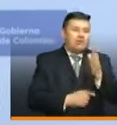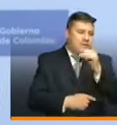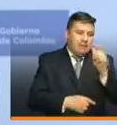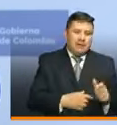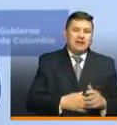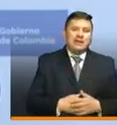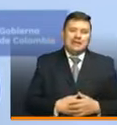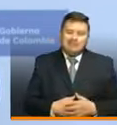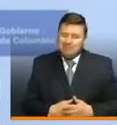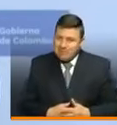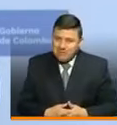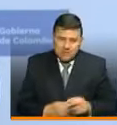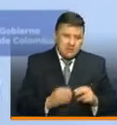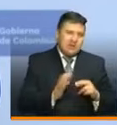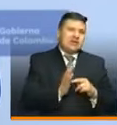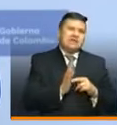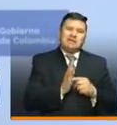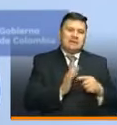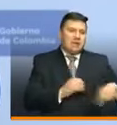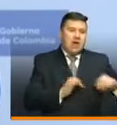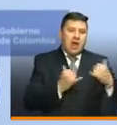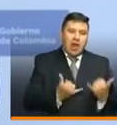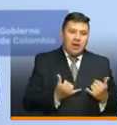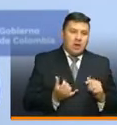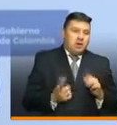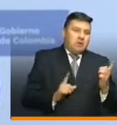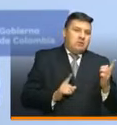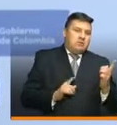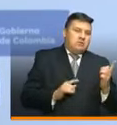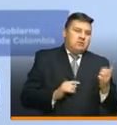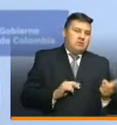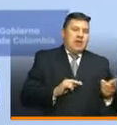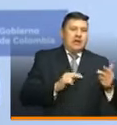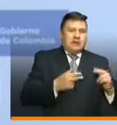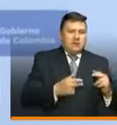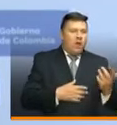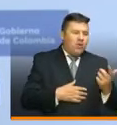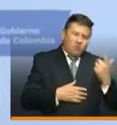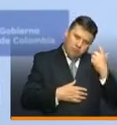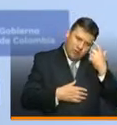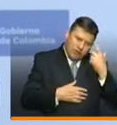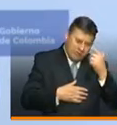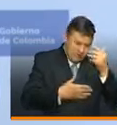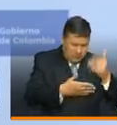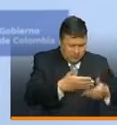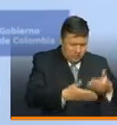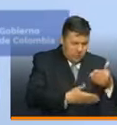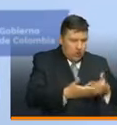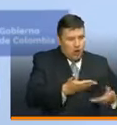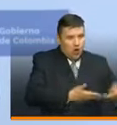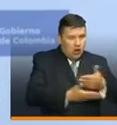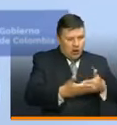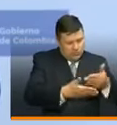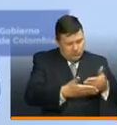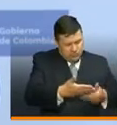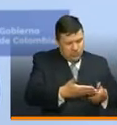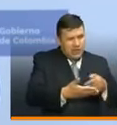paciente. Eso no significa que hasta aquí llegamos, sino todo lo contrario. Significa que estamos revisando, compartiendo lo que hemos